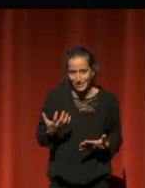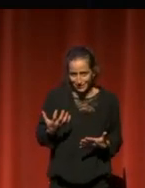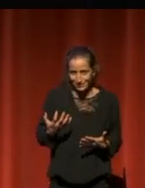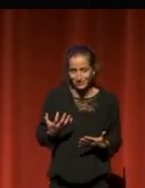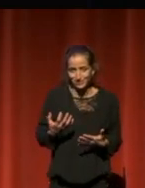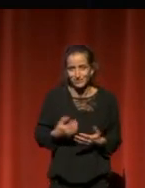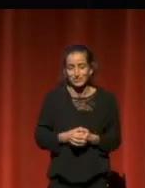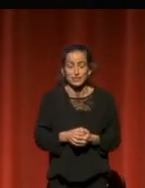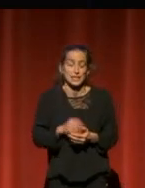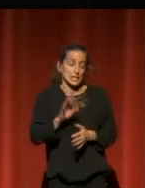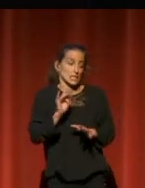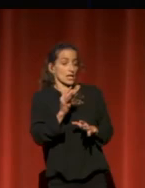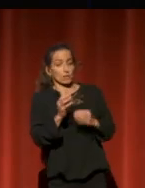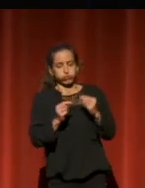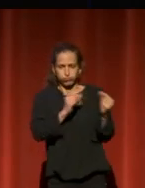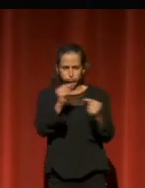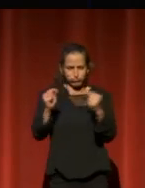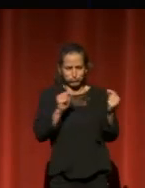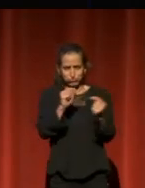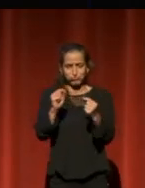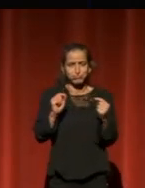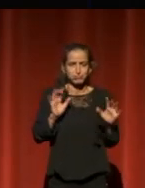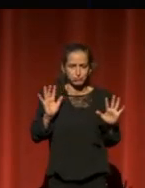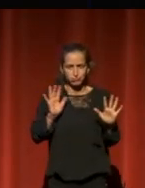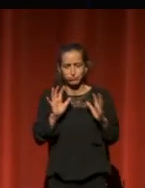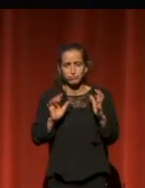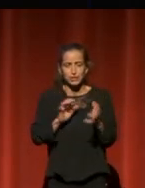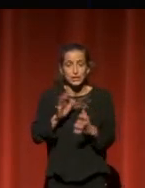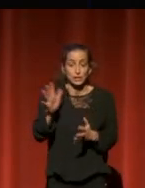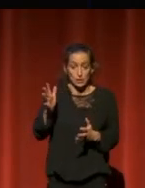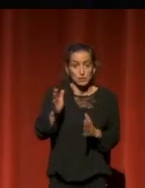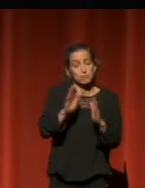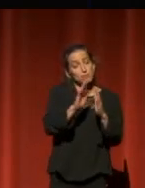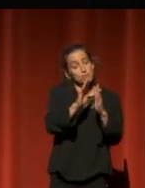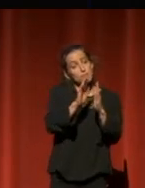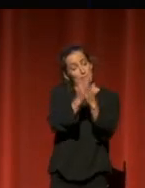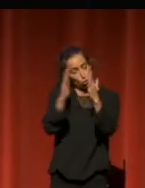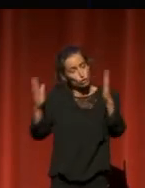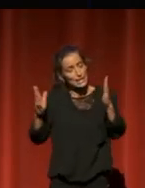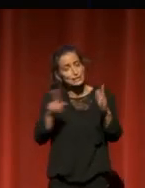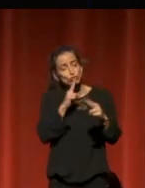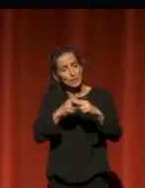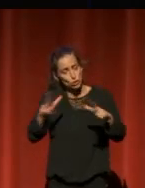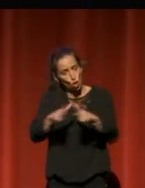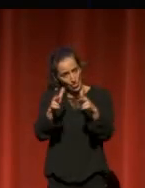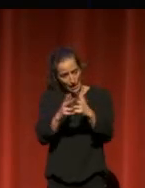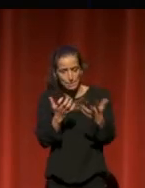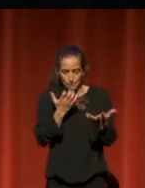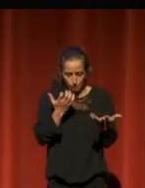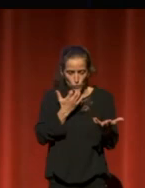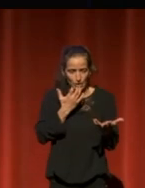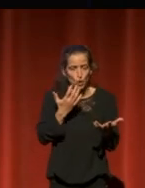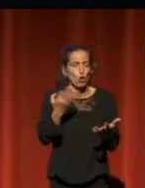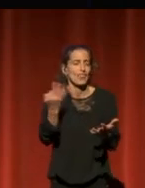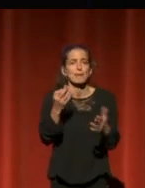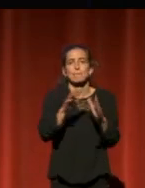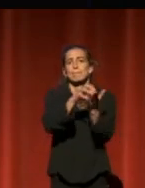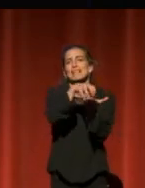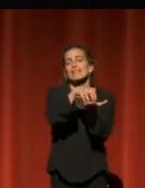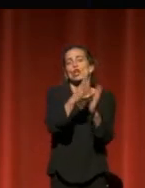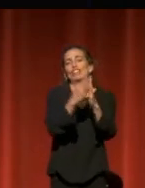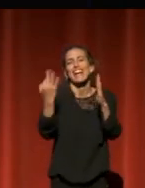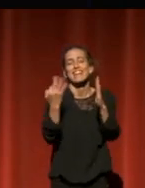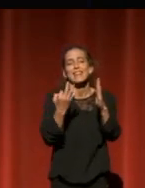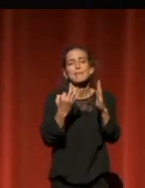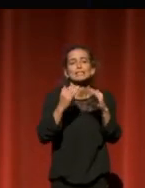hace según modelo. Si vamos hacia las bibliotecas sociales, si decimos La biblioteca tiene que trabajar la sostenibilidad, tiene